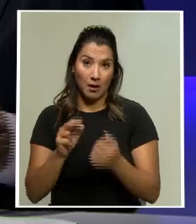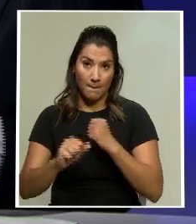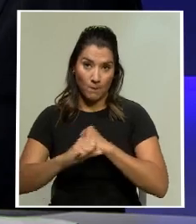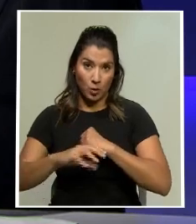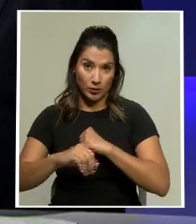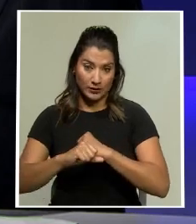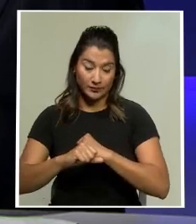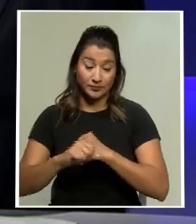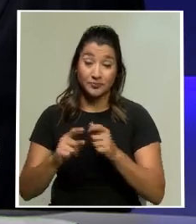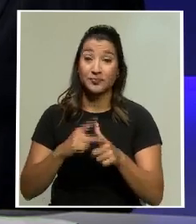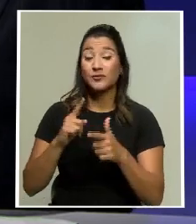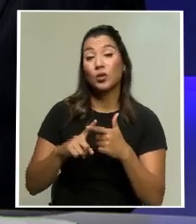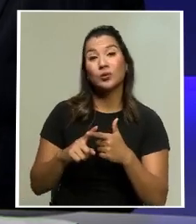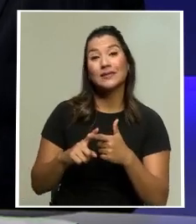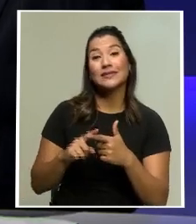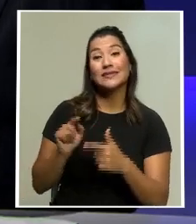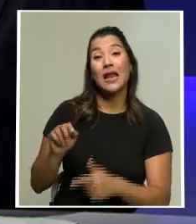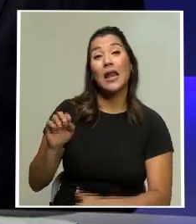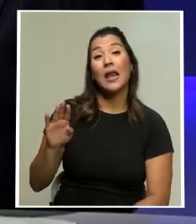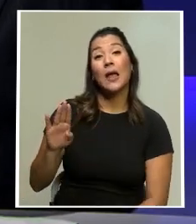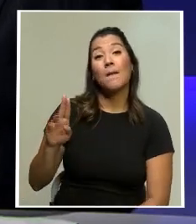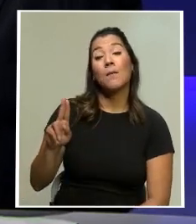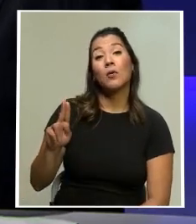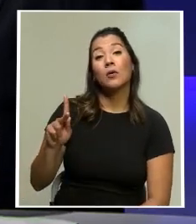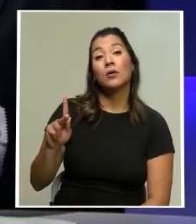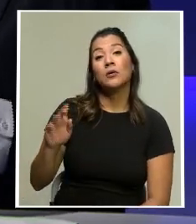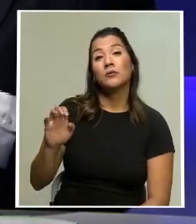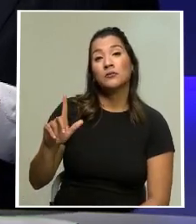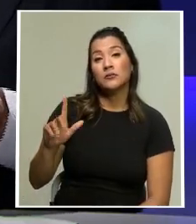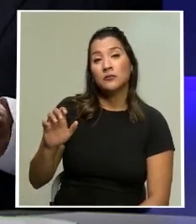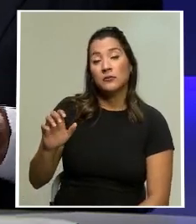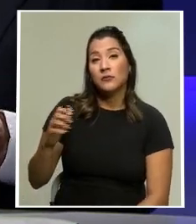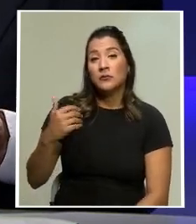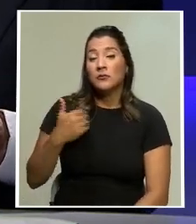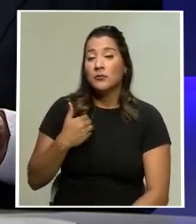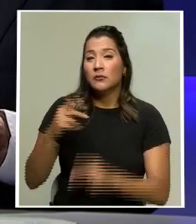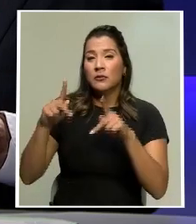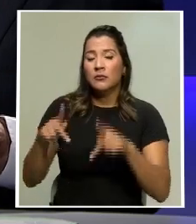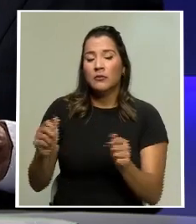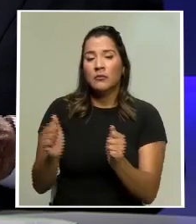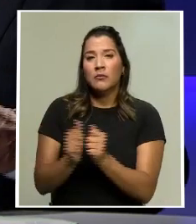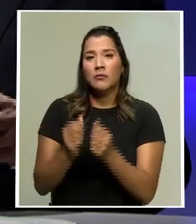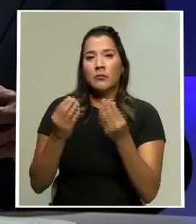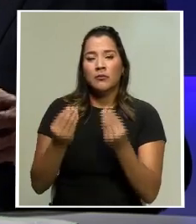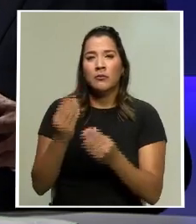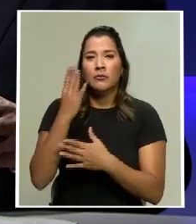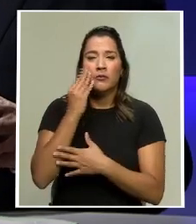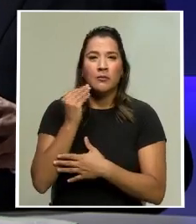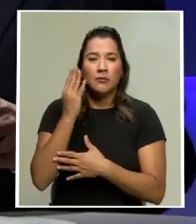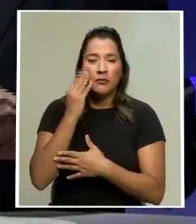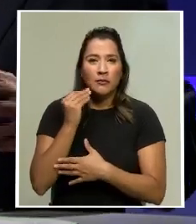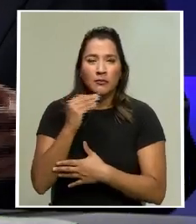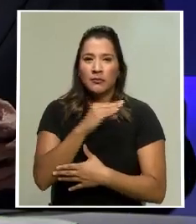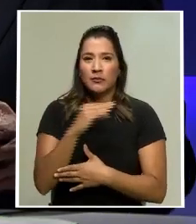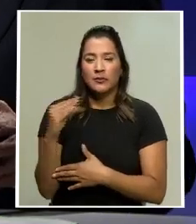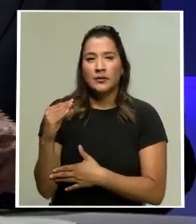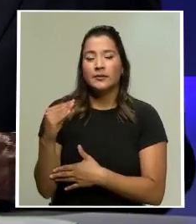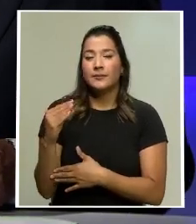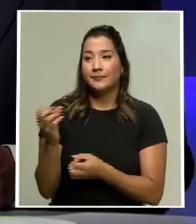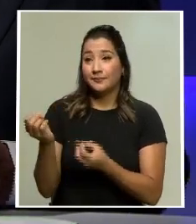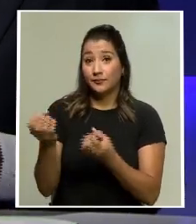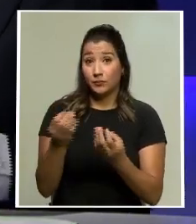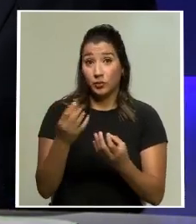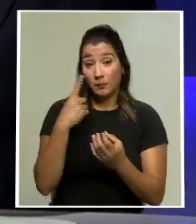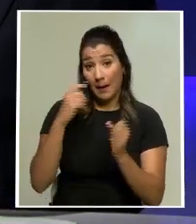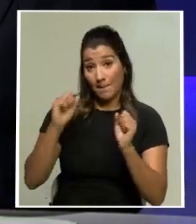Y eso, él tiene gente muy experimentada y en abundancia para